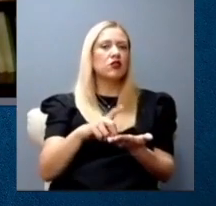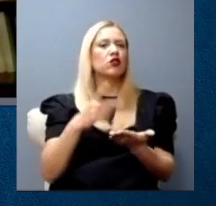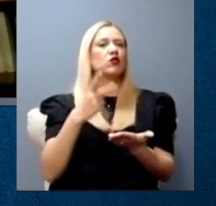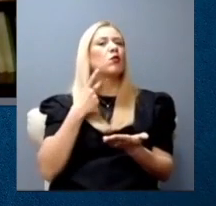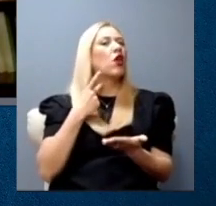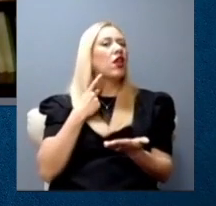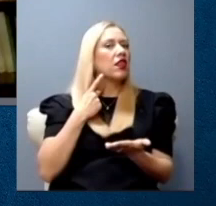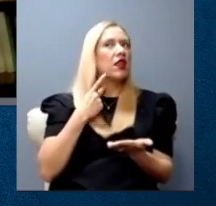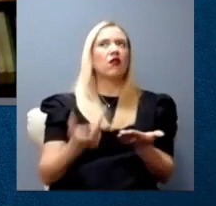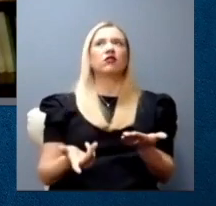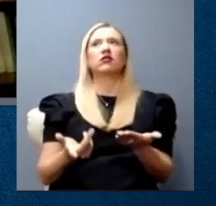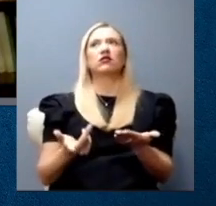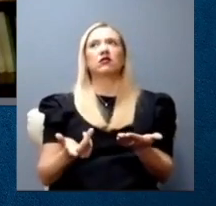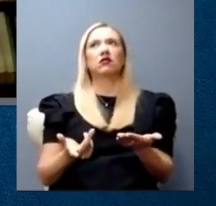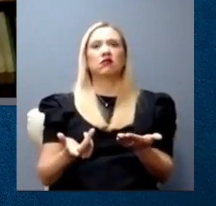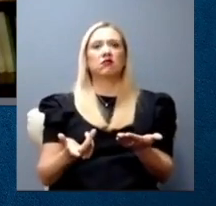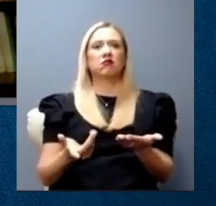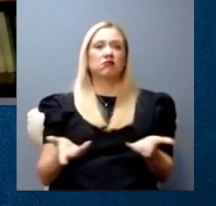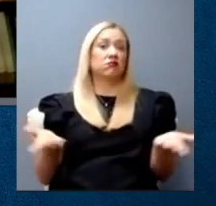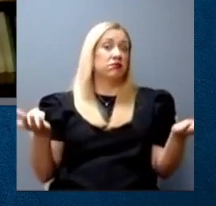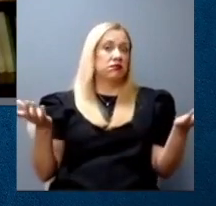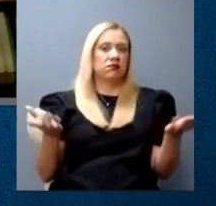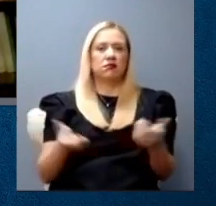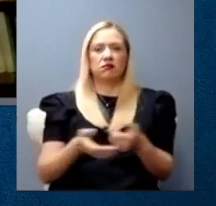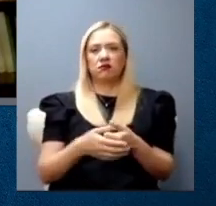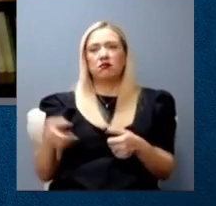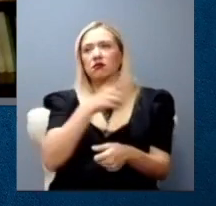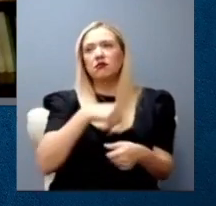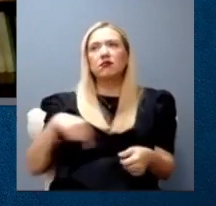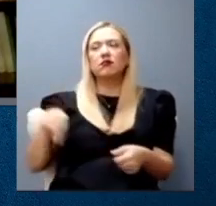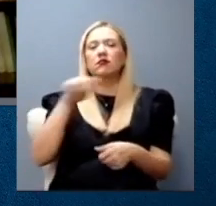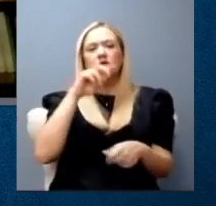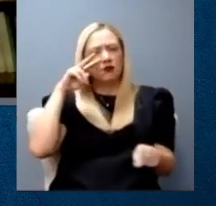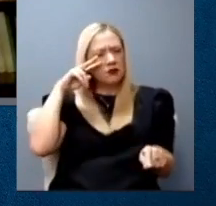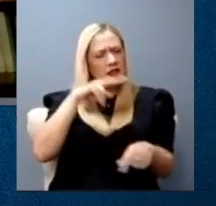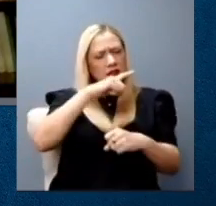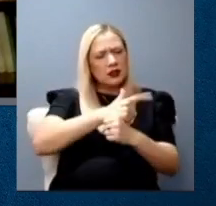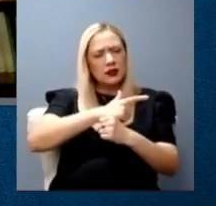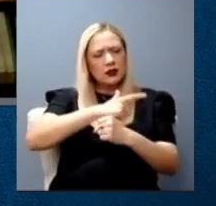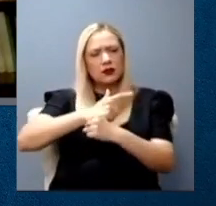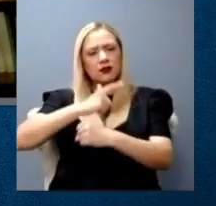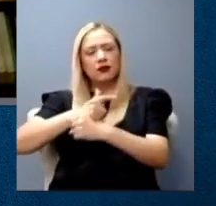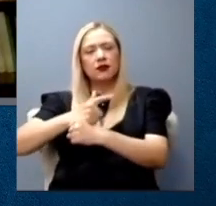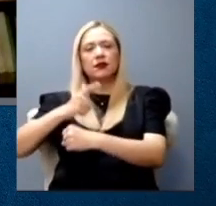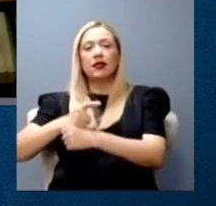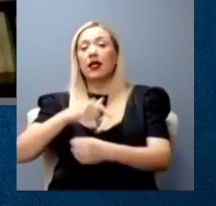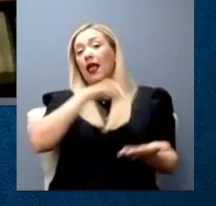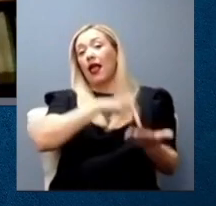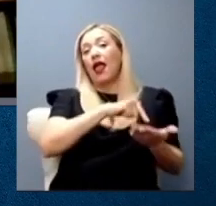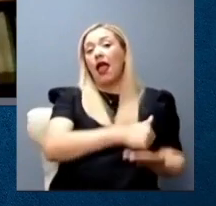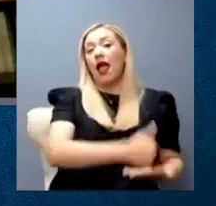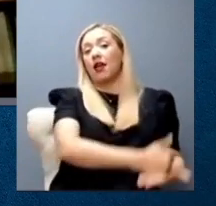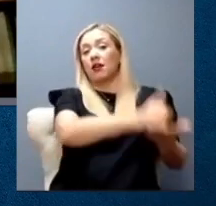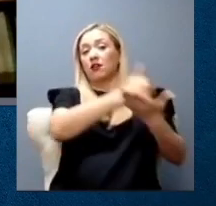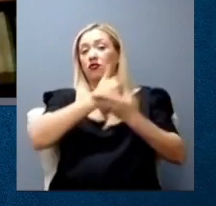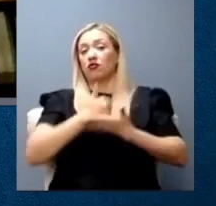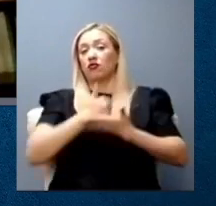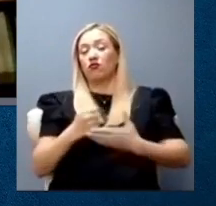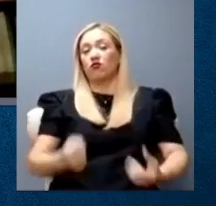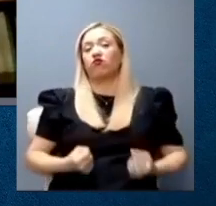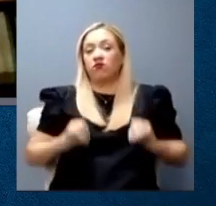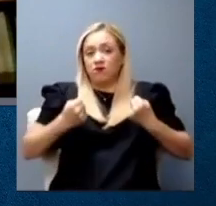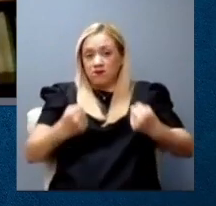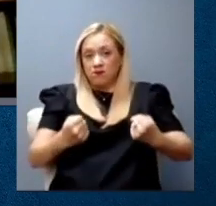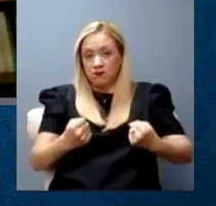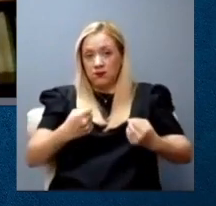políticos. Entonces, lo que nosotros podemos ver es una herramienta que potencia a